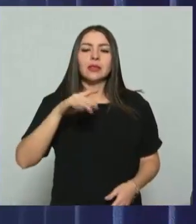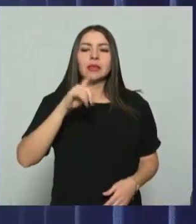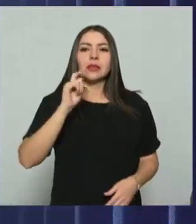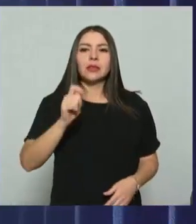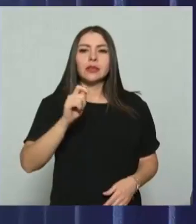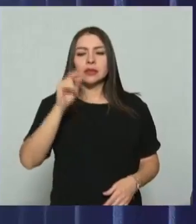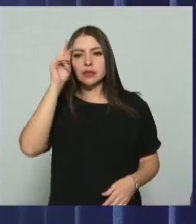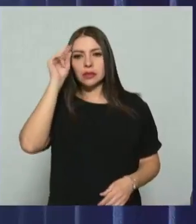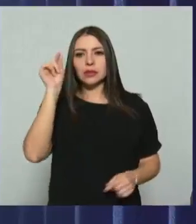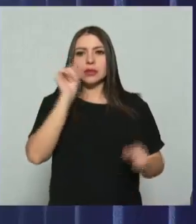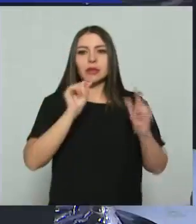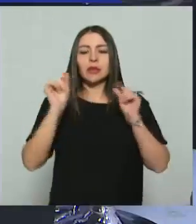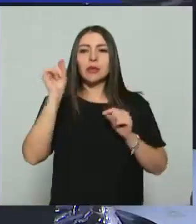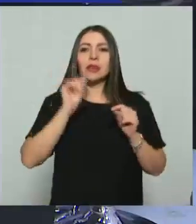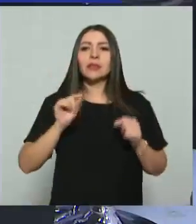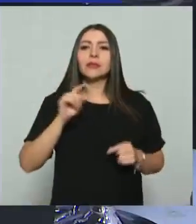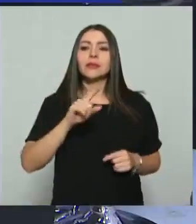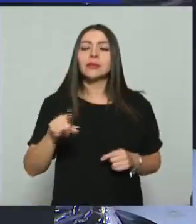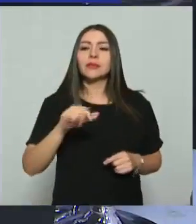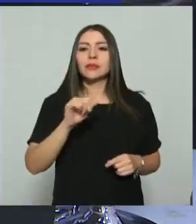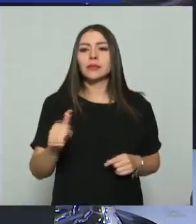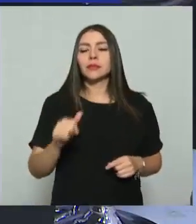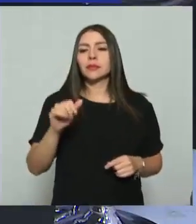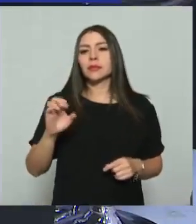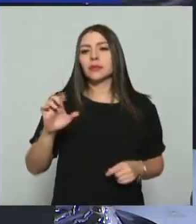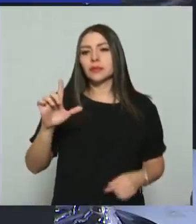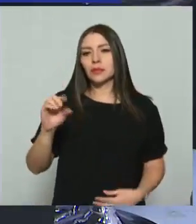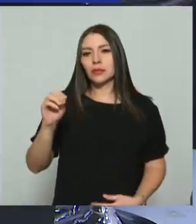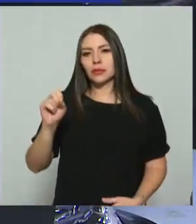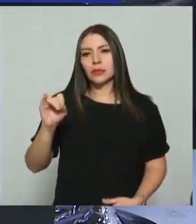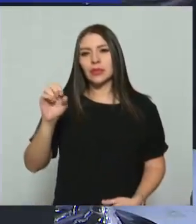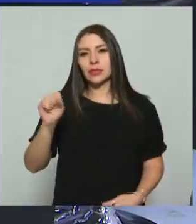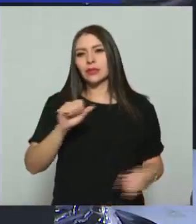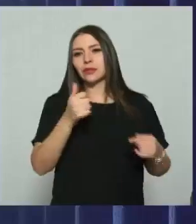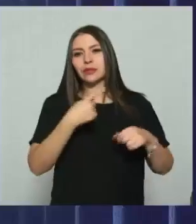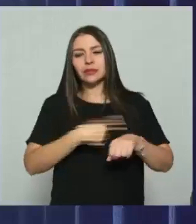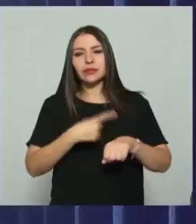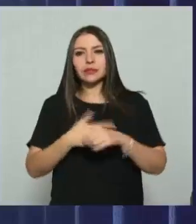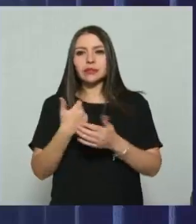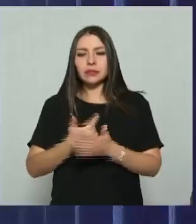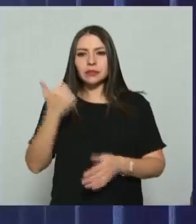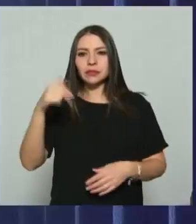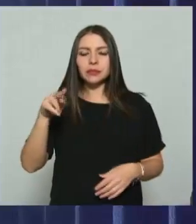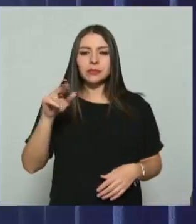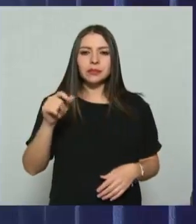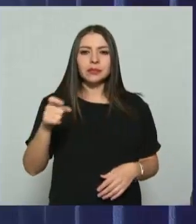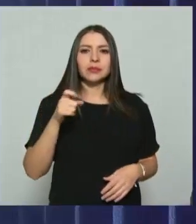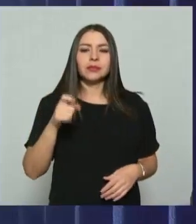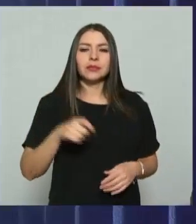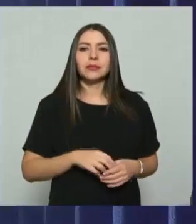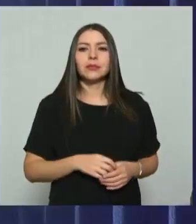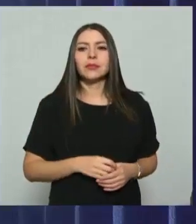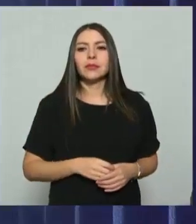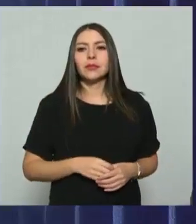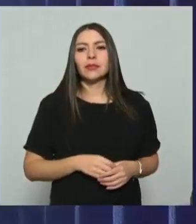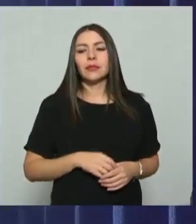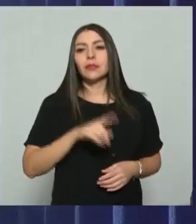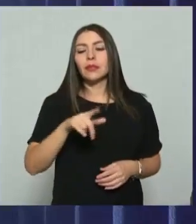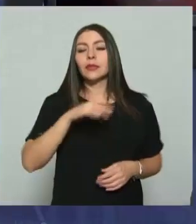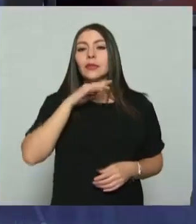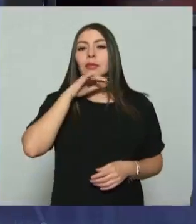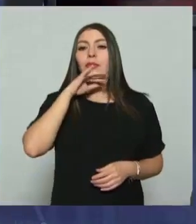otras, salmonelosis, brucelosis, el anthrax, que son enfermedades también muy graves, y es precisamente por la ingesta en alimentos contaminados.